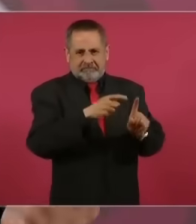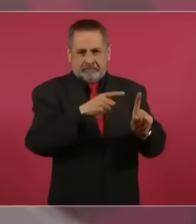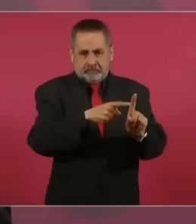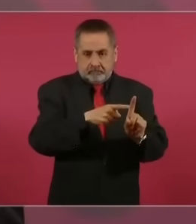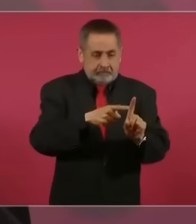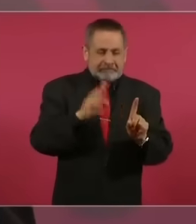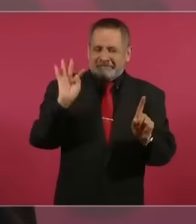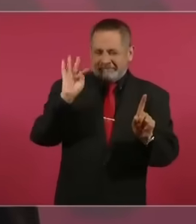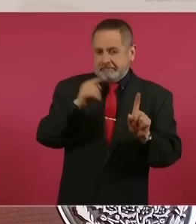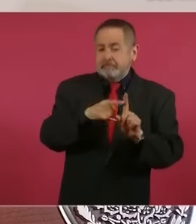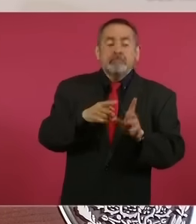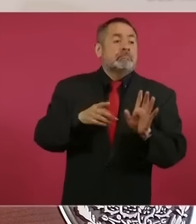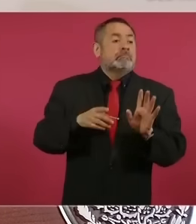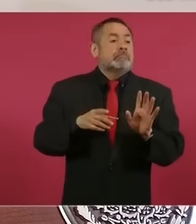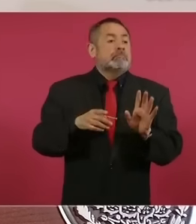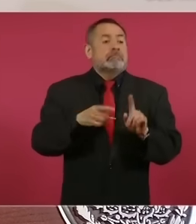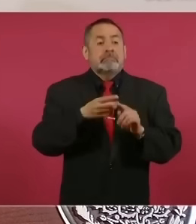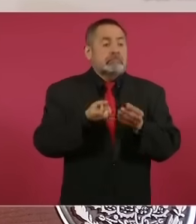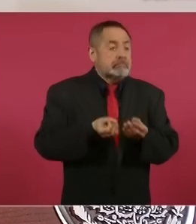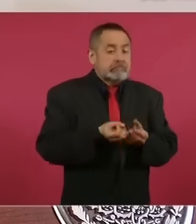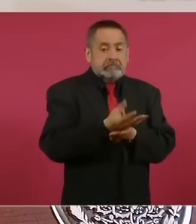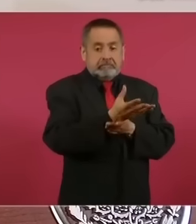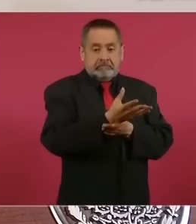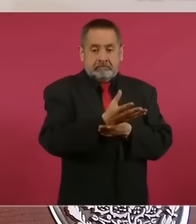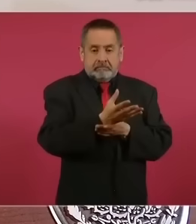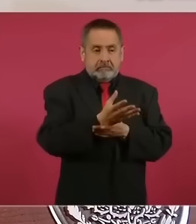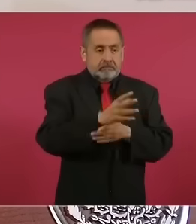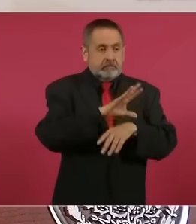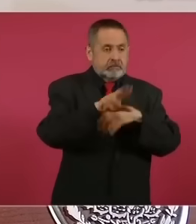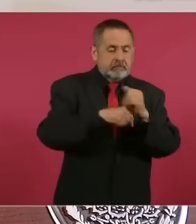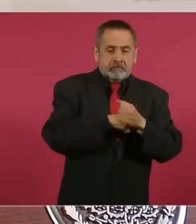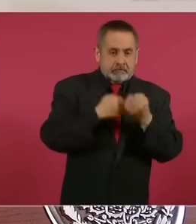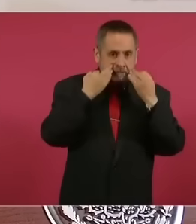sale y luego, como testigo protegido,